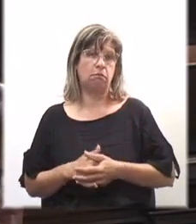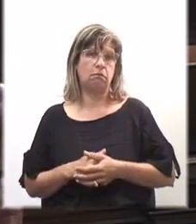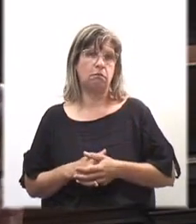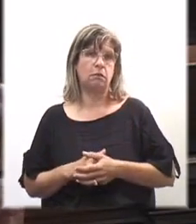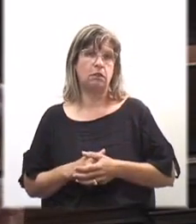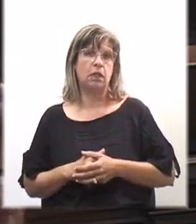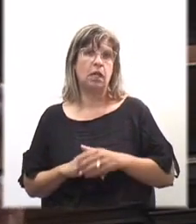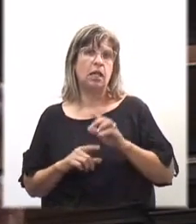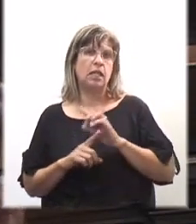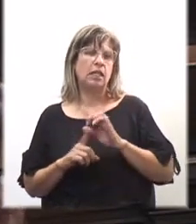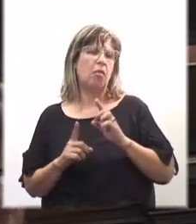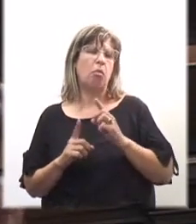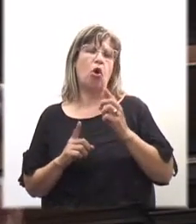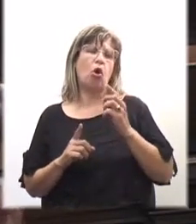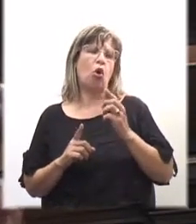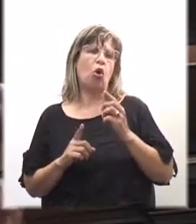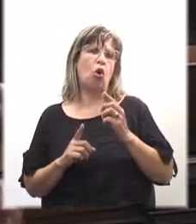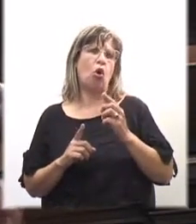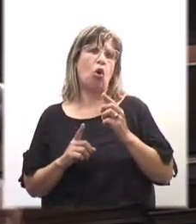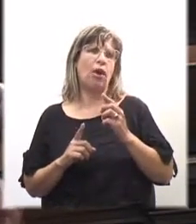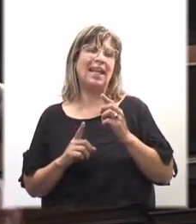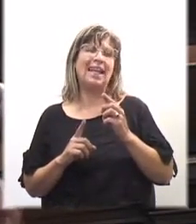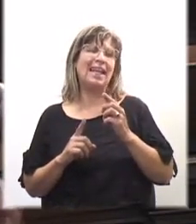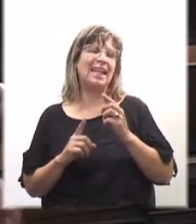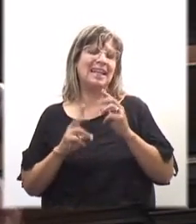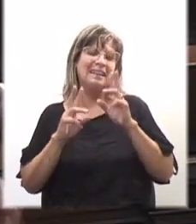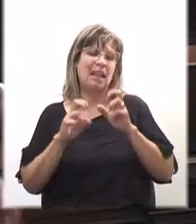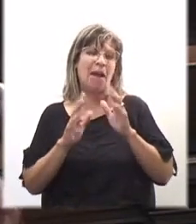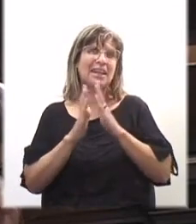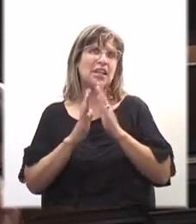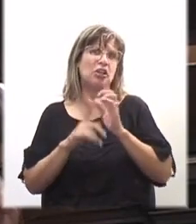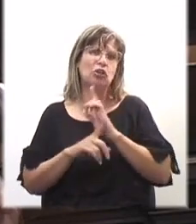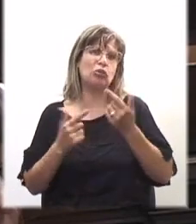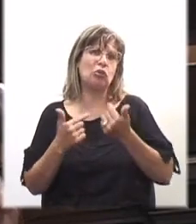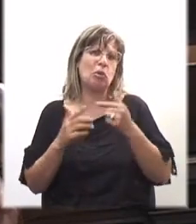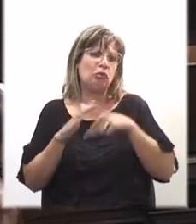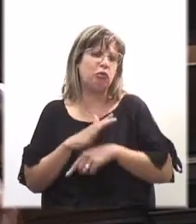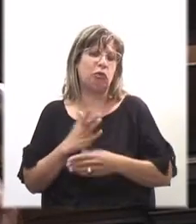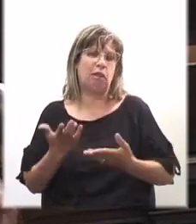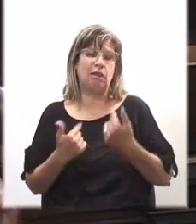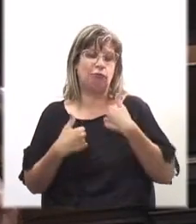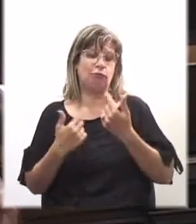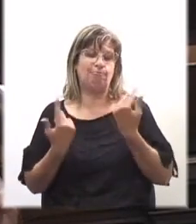Tampoco tenemos tan profundo el tema religioso, ¿no? Si uno va al tema religioso,